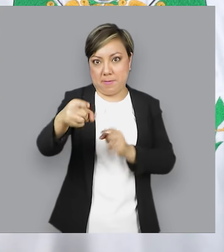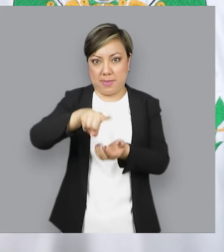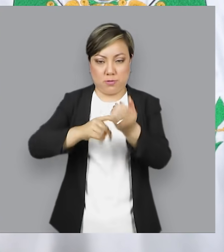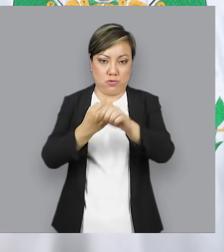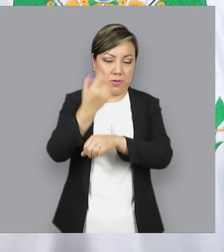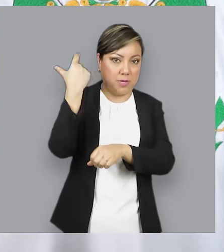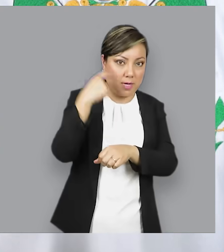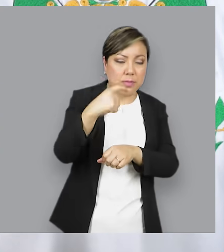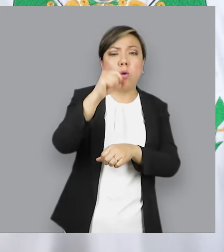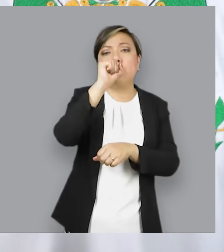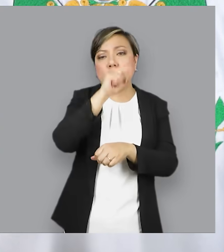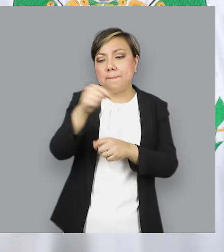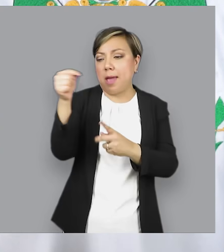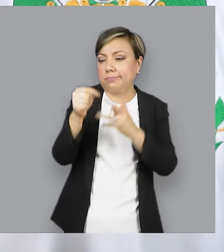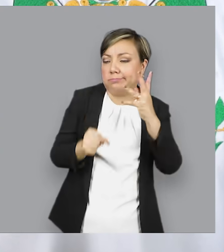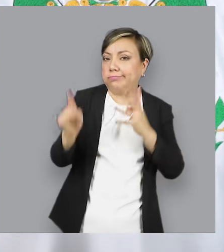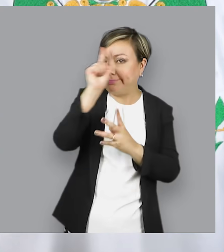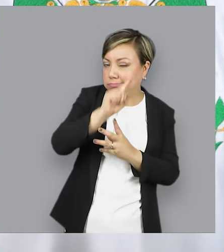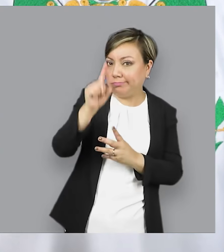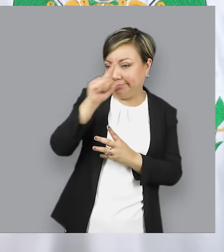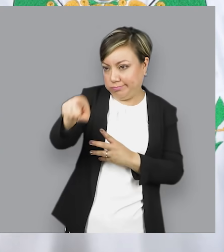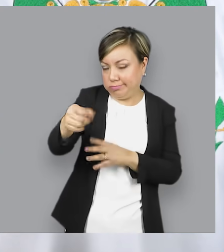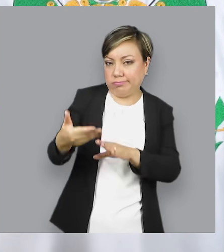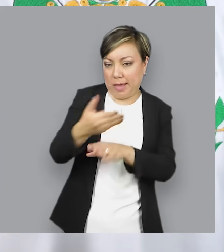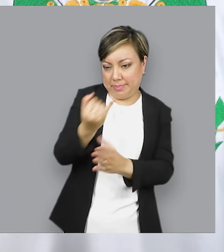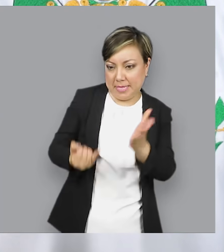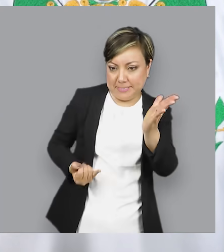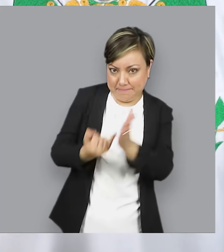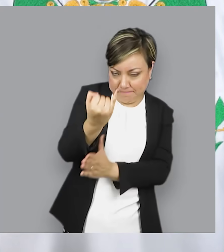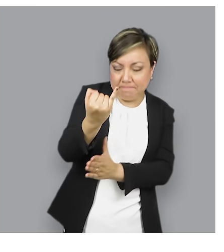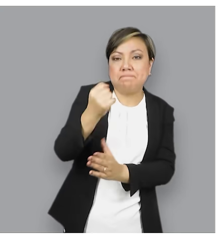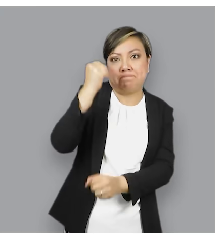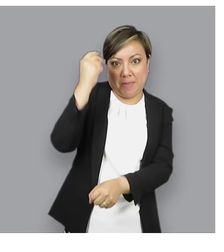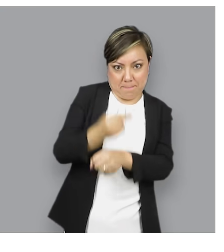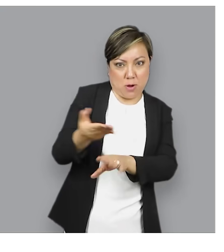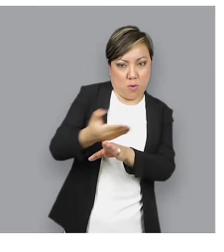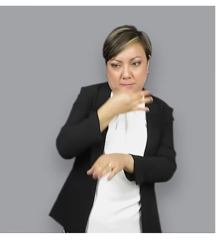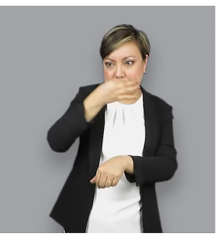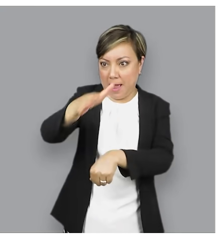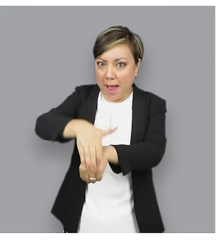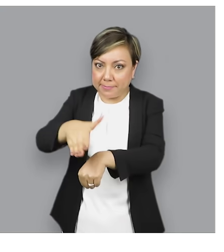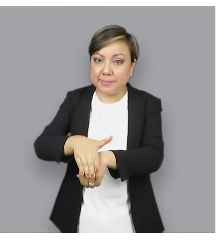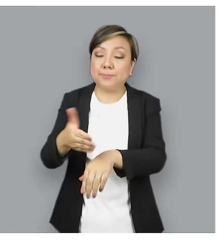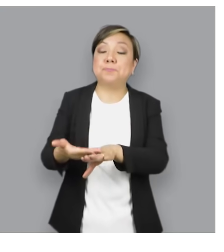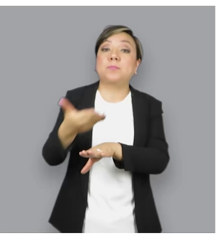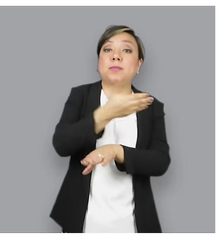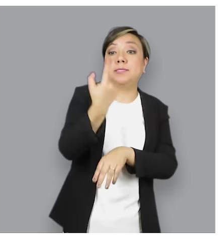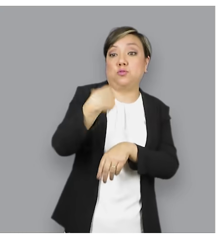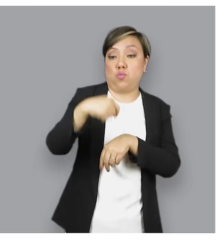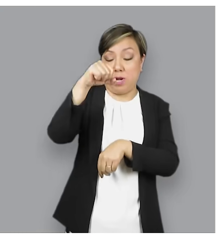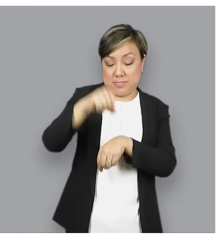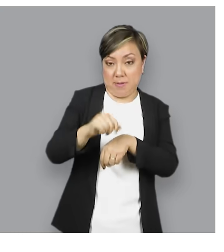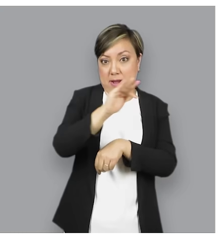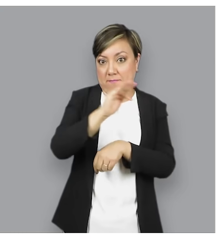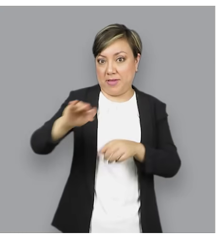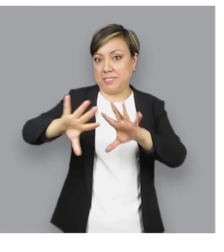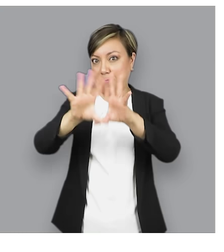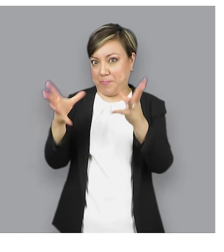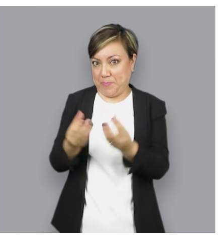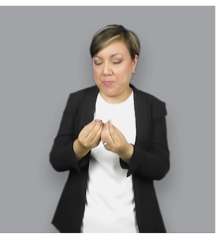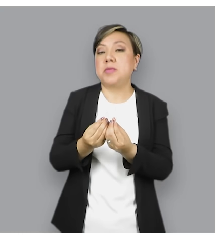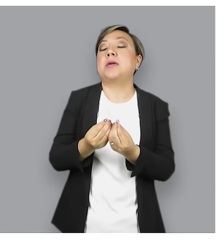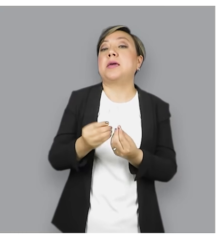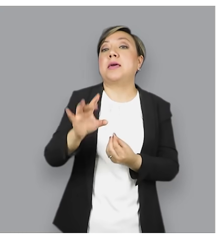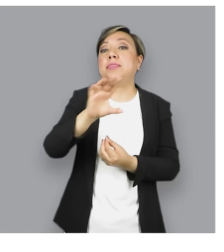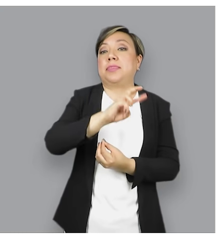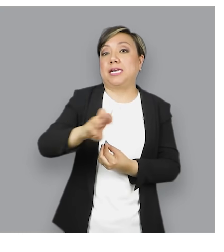estado de Querétaro e insistiremos en la importancia de actuar a tiempo. La semana antepasada, que inició el lunes 12 de julio, sumamos un